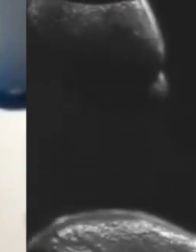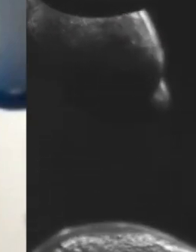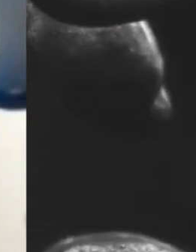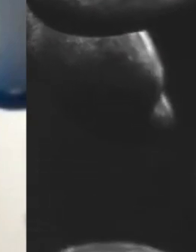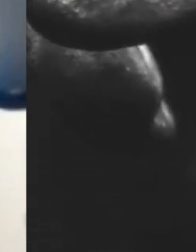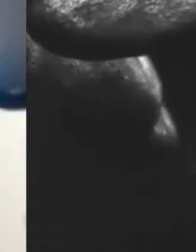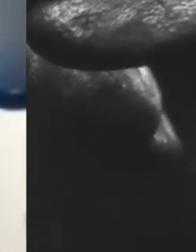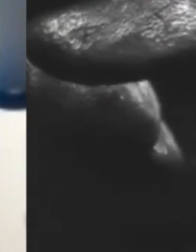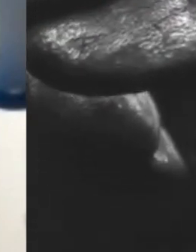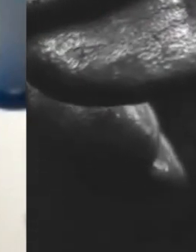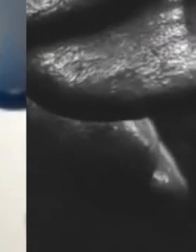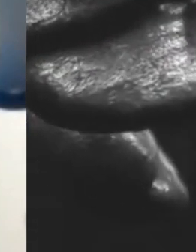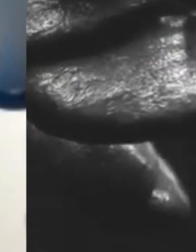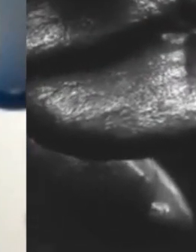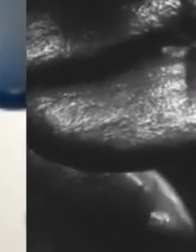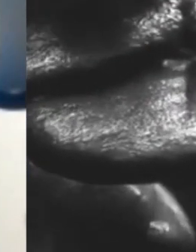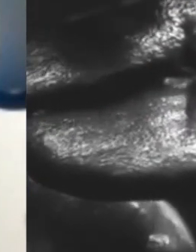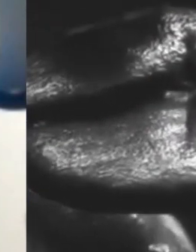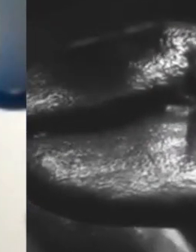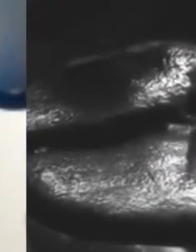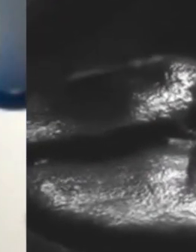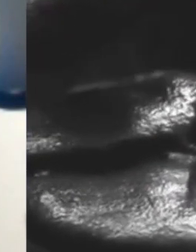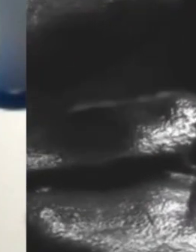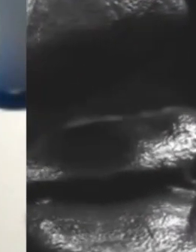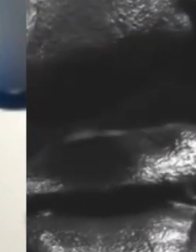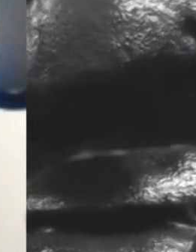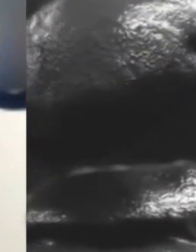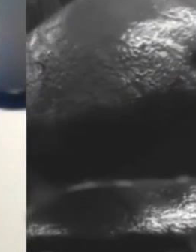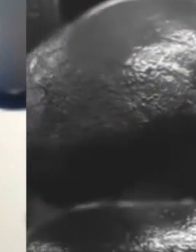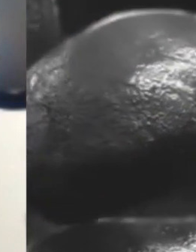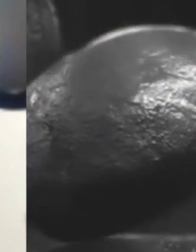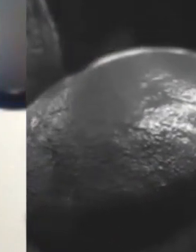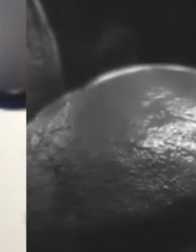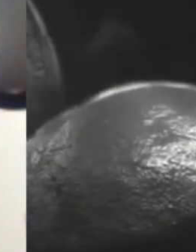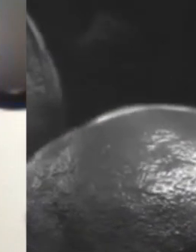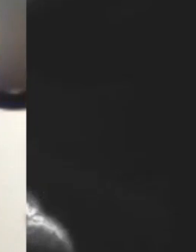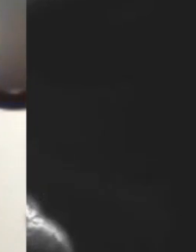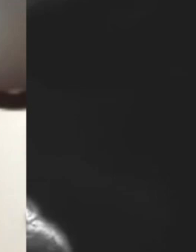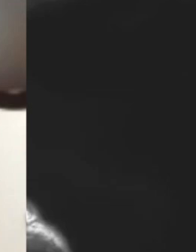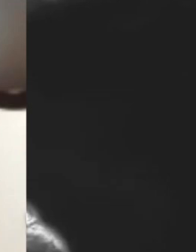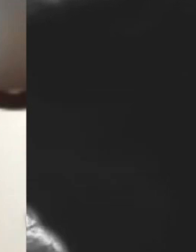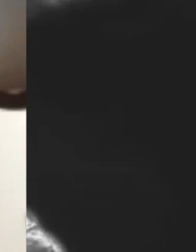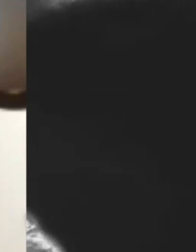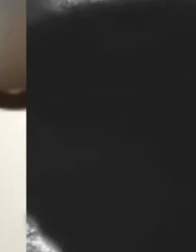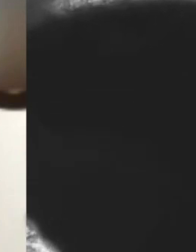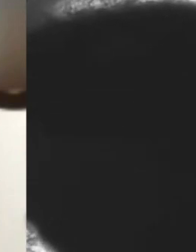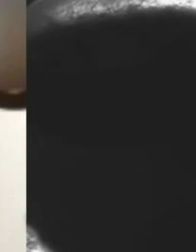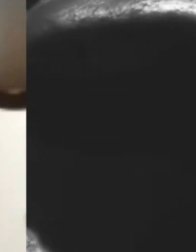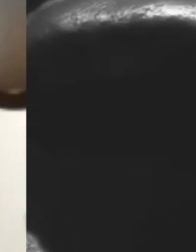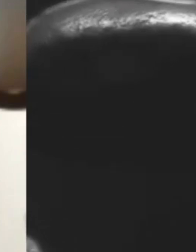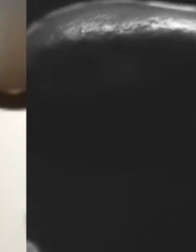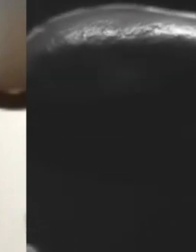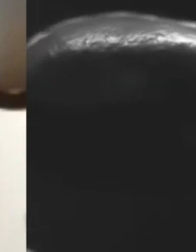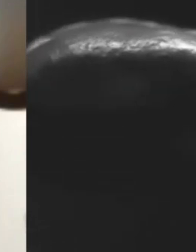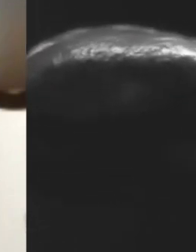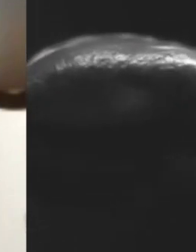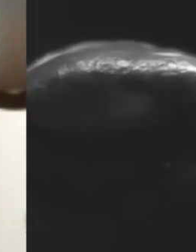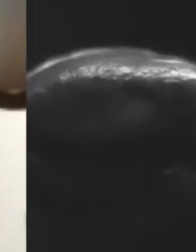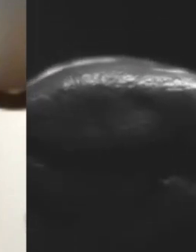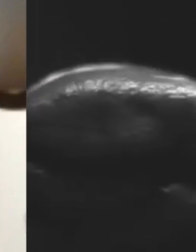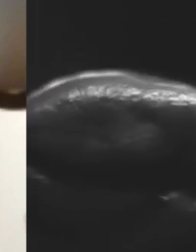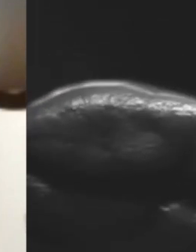de esto para no ser igual que los fachos, pero sí ser críticos, aclaro. Y vámonos con lo que sucedió